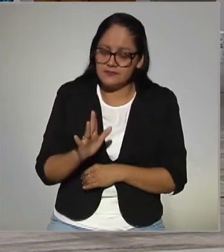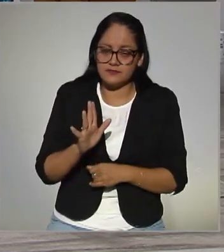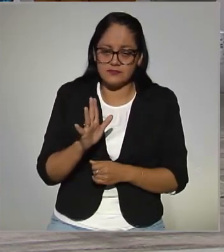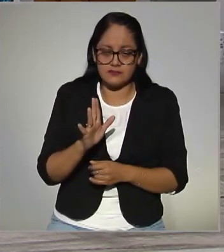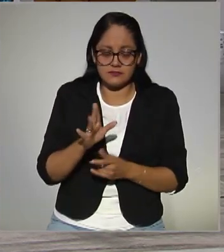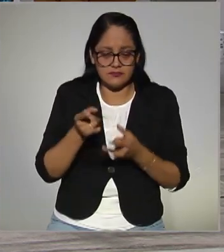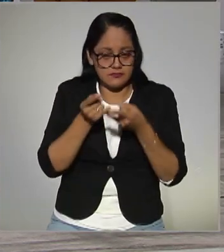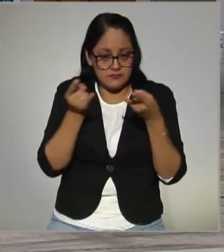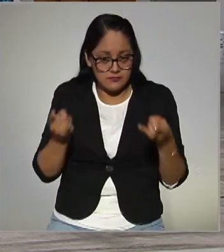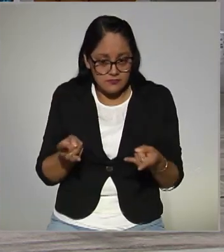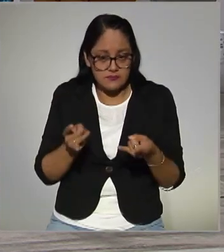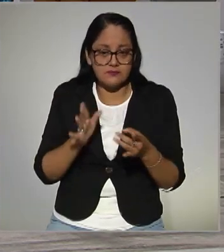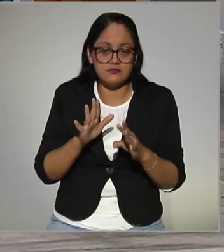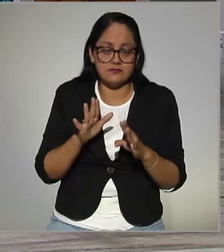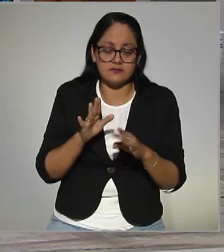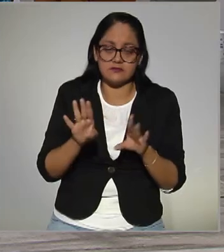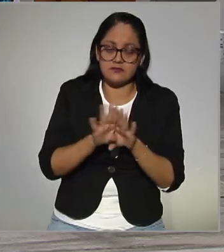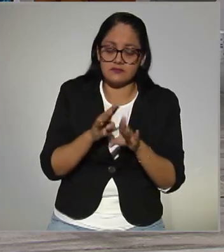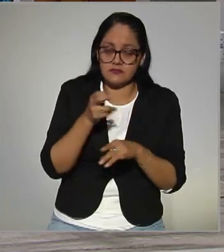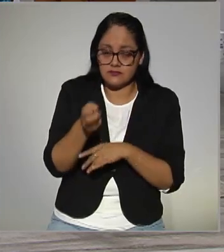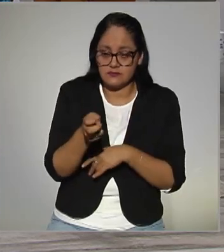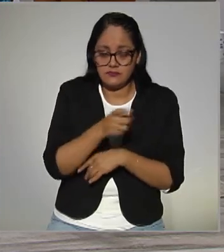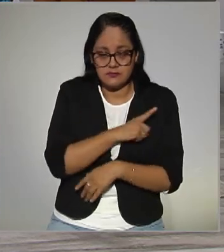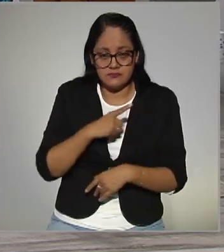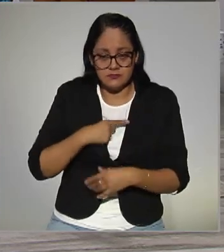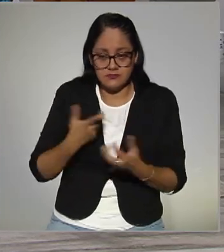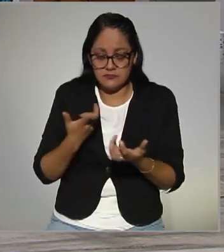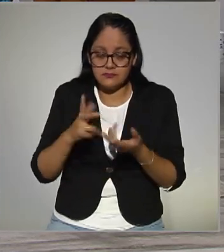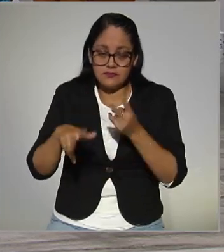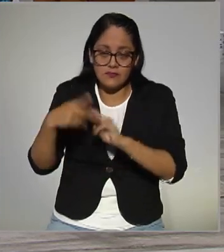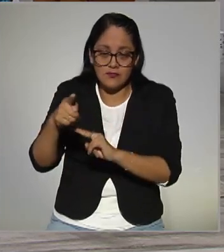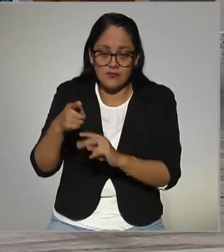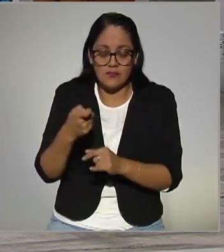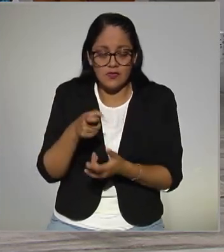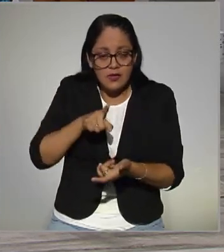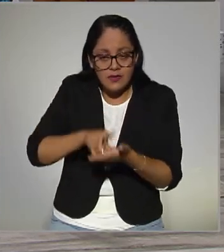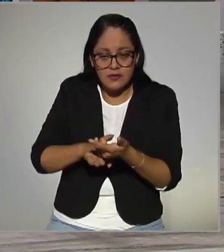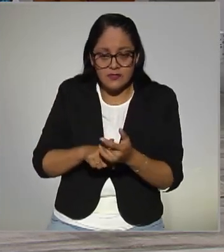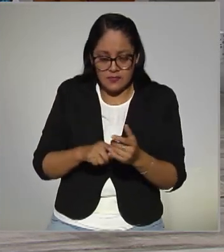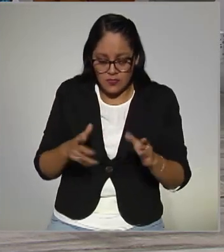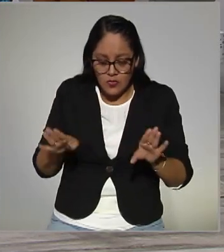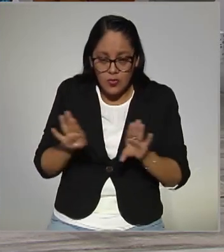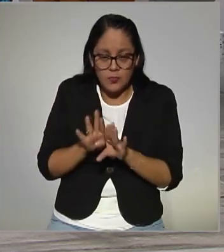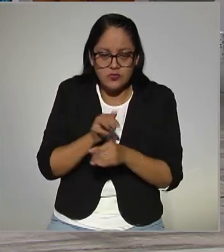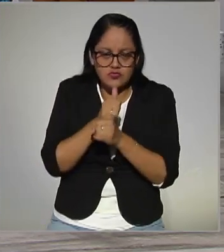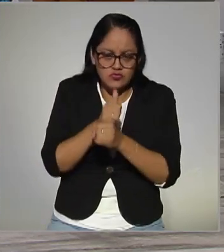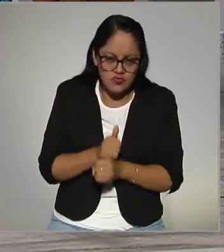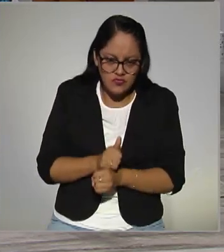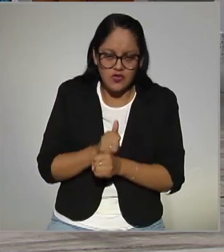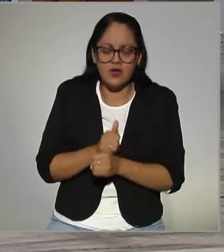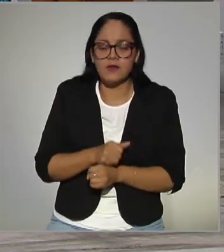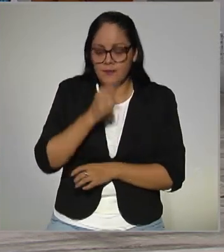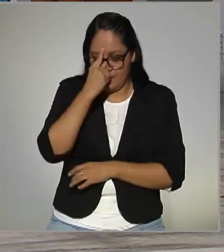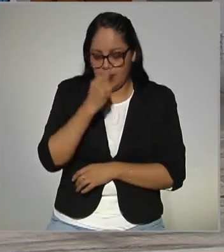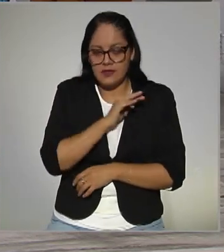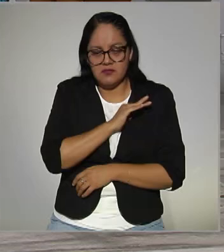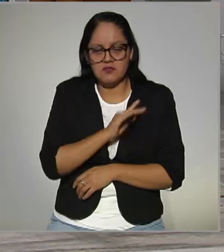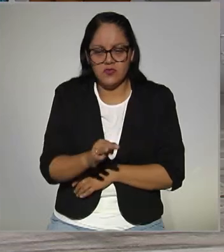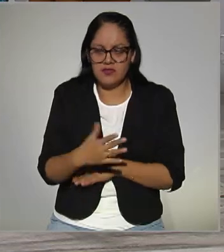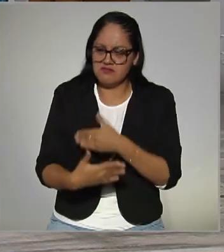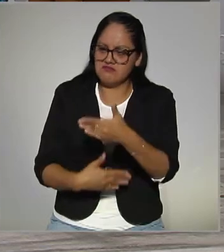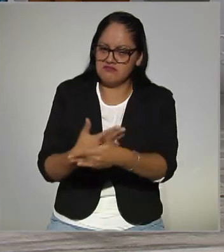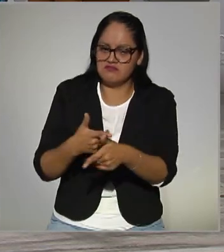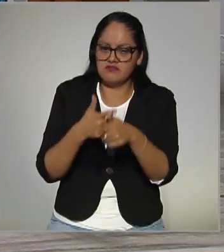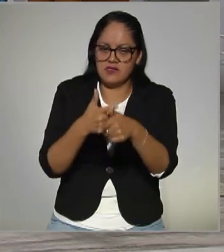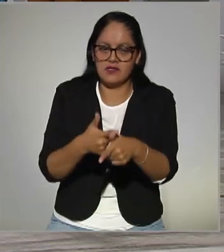la historia más allá de los hechos, de lo que uno creyó haber vivido, ¿no?, sino de lo que uno le interpretó también y uno cómo lo sufrió, lo padeció, para poder, bueno, seguir adelante y